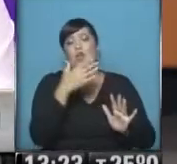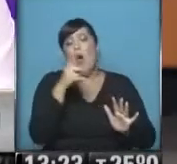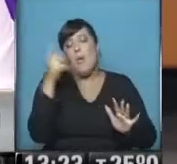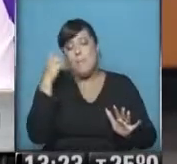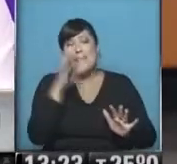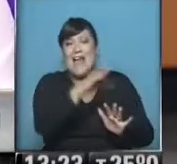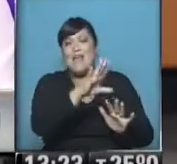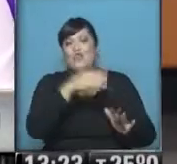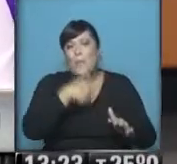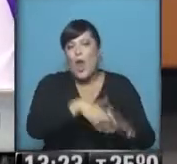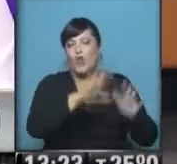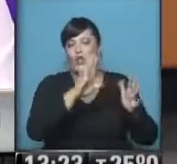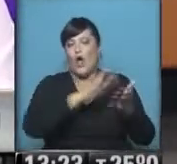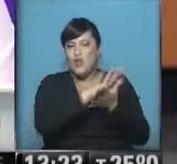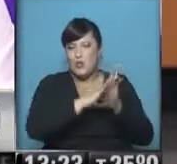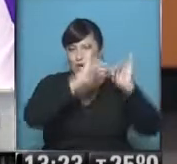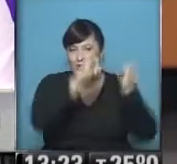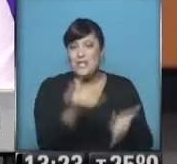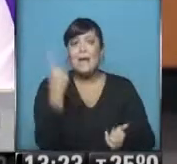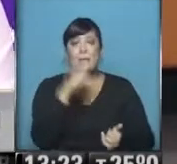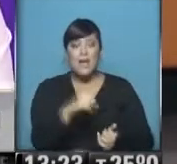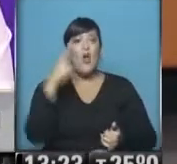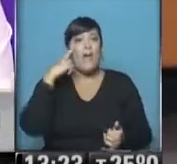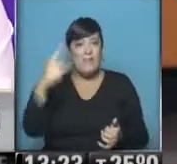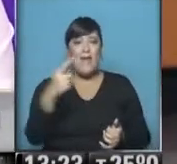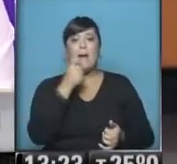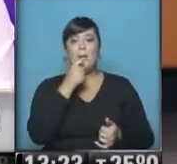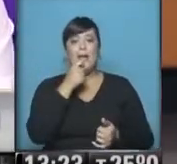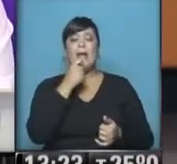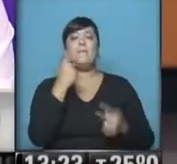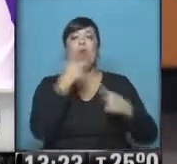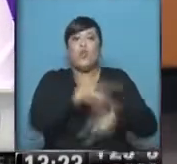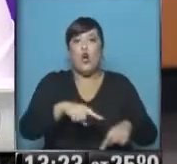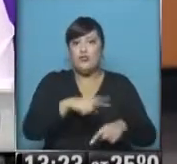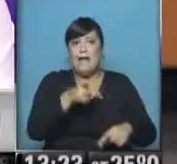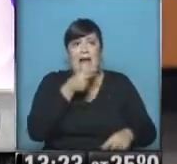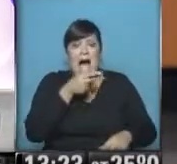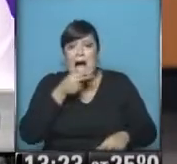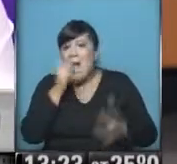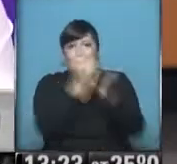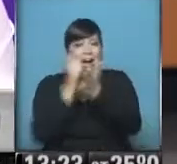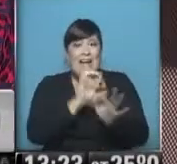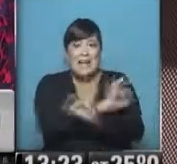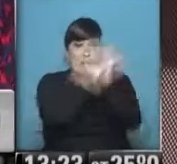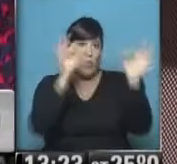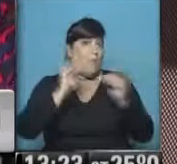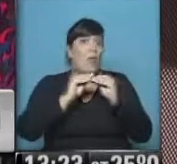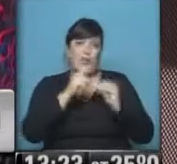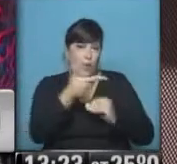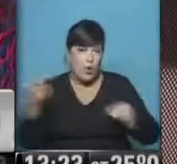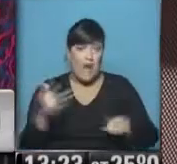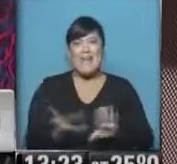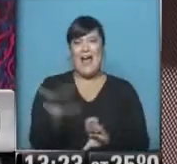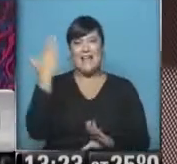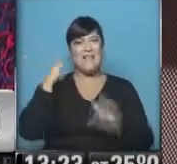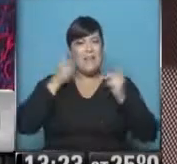va a restablecer brevemente entonces nuestra idea es que no haya rubros donde haya problemas de abastecimiento generalizados porque entendemos que no hay motivos buenísimo y